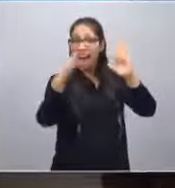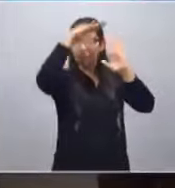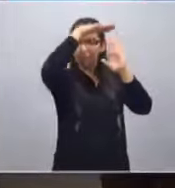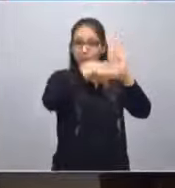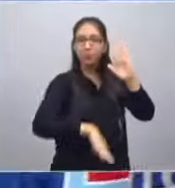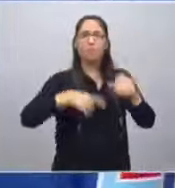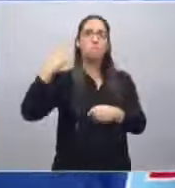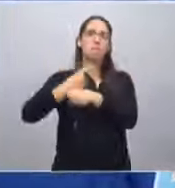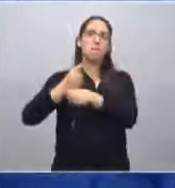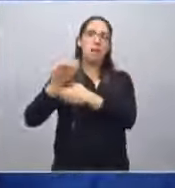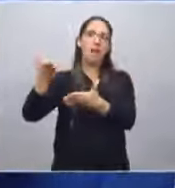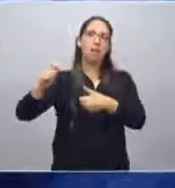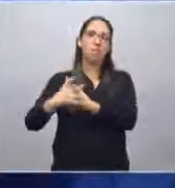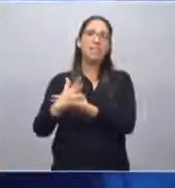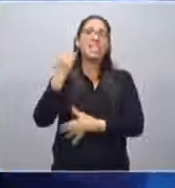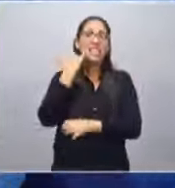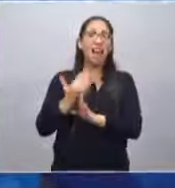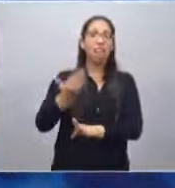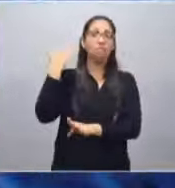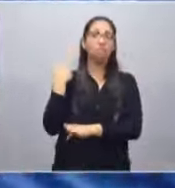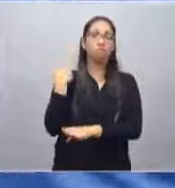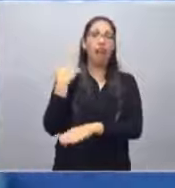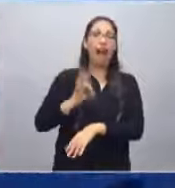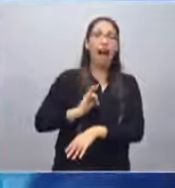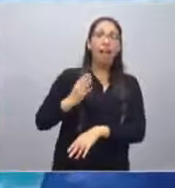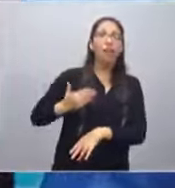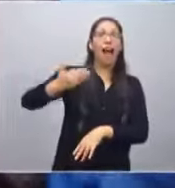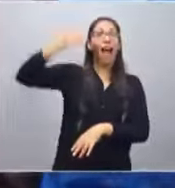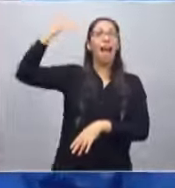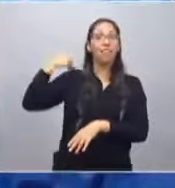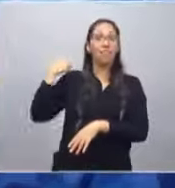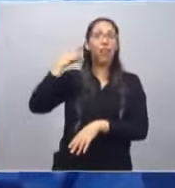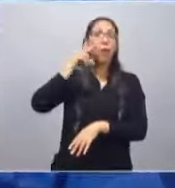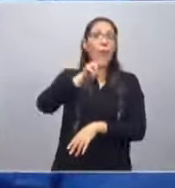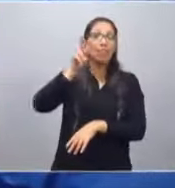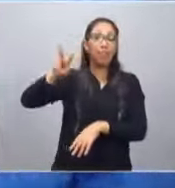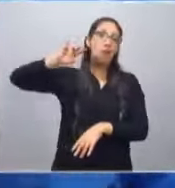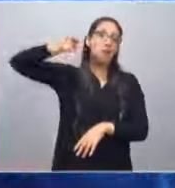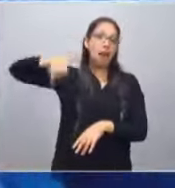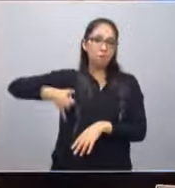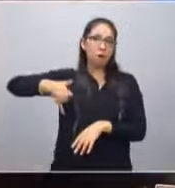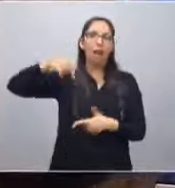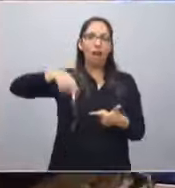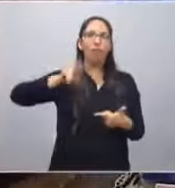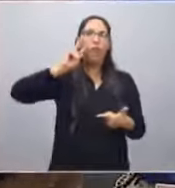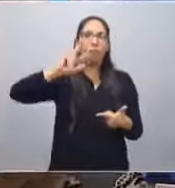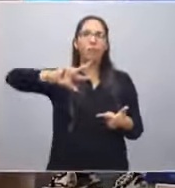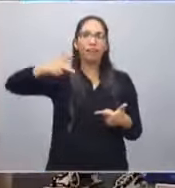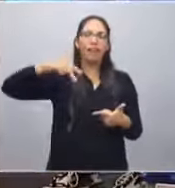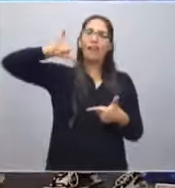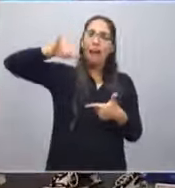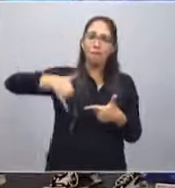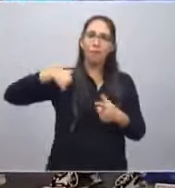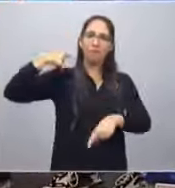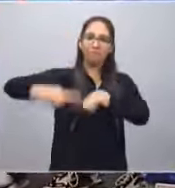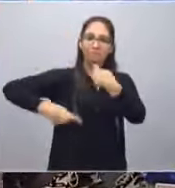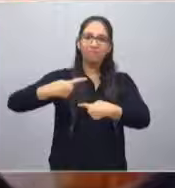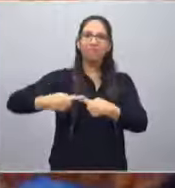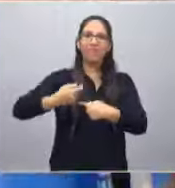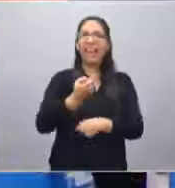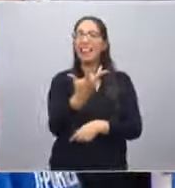por segundo año consecutivo además habían ganado la edición 2022 y 2023 con la mayor